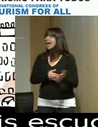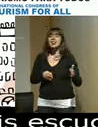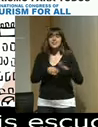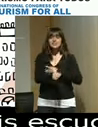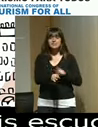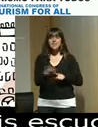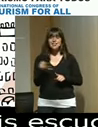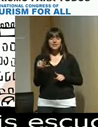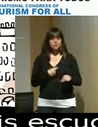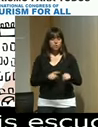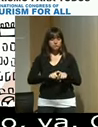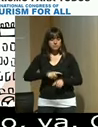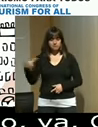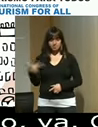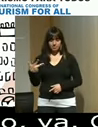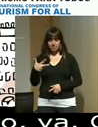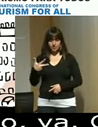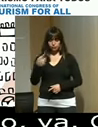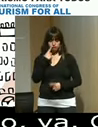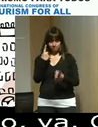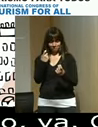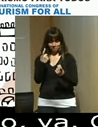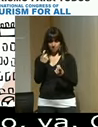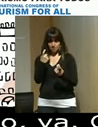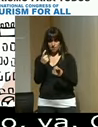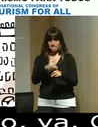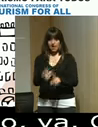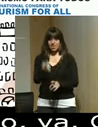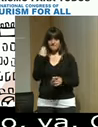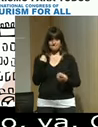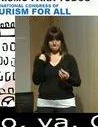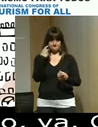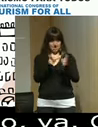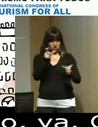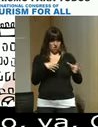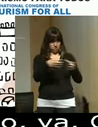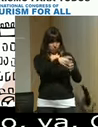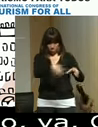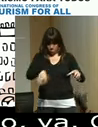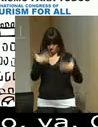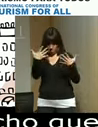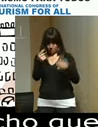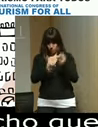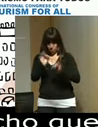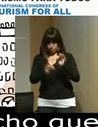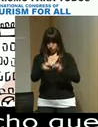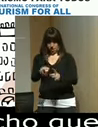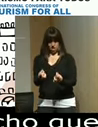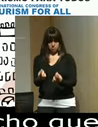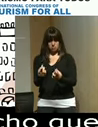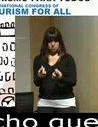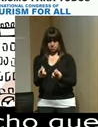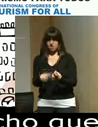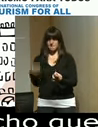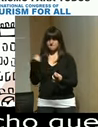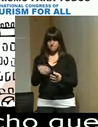derecho que es imprescindible para un 10% de la población, que es cómoda para el 100% de la